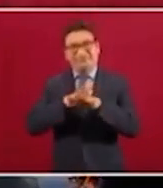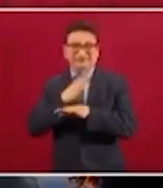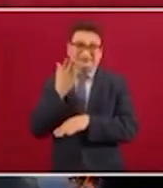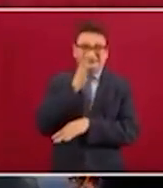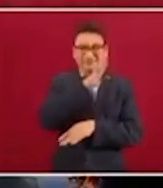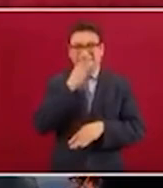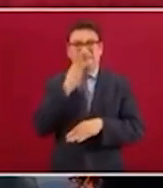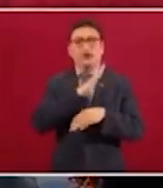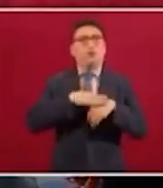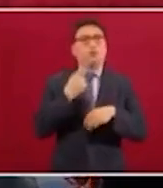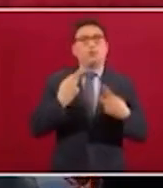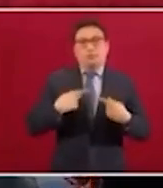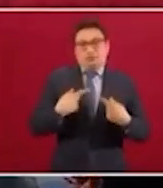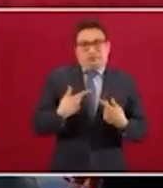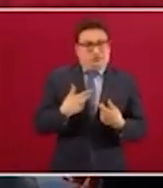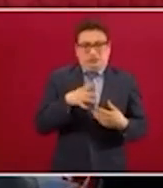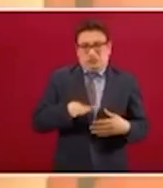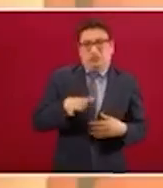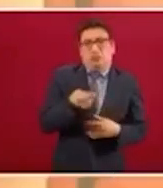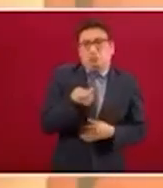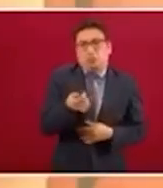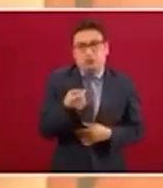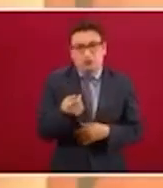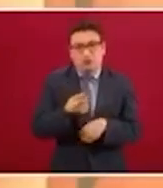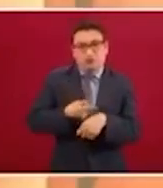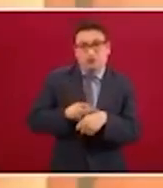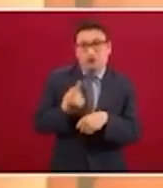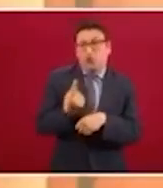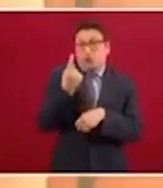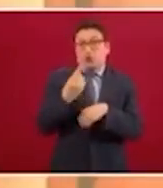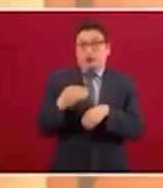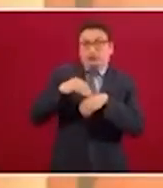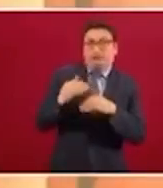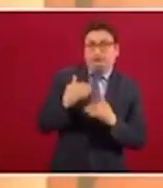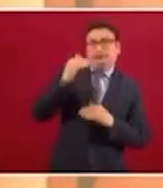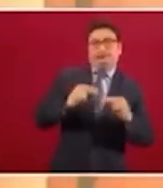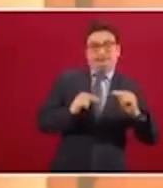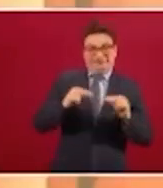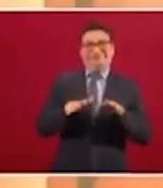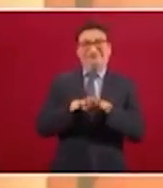poquitos casos, con uno que aumente puede cambiar